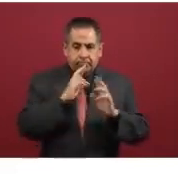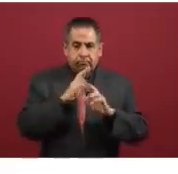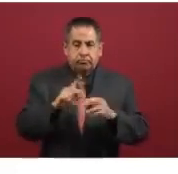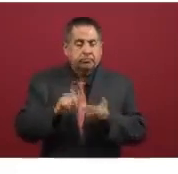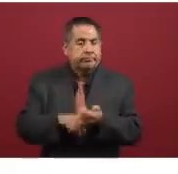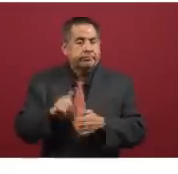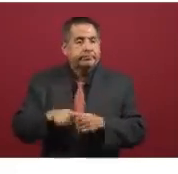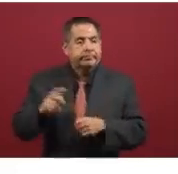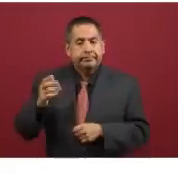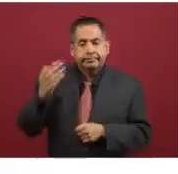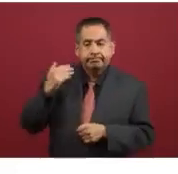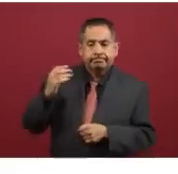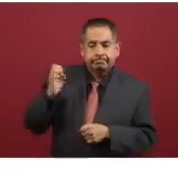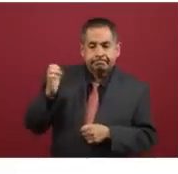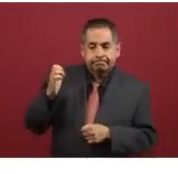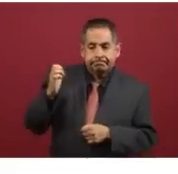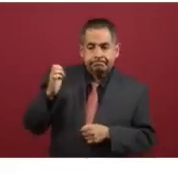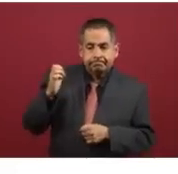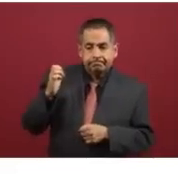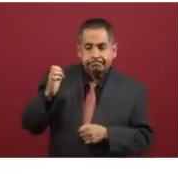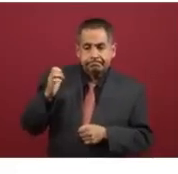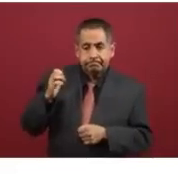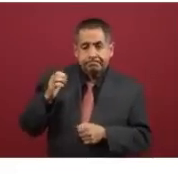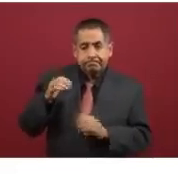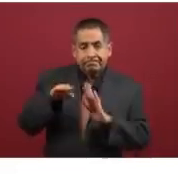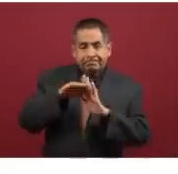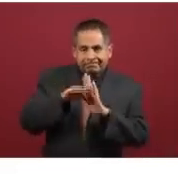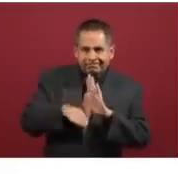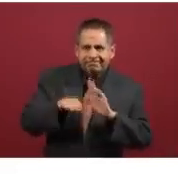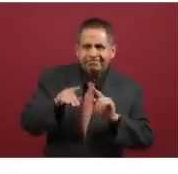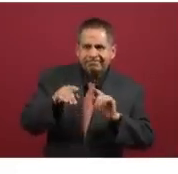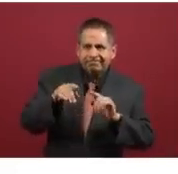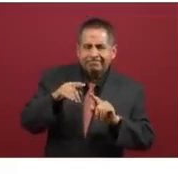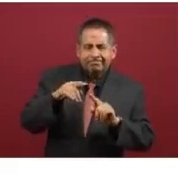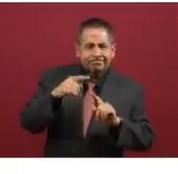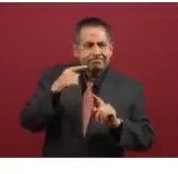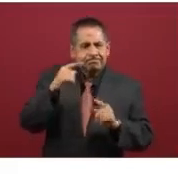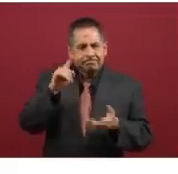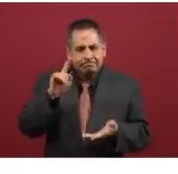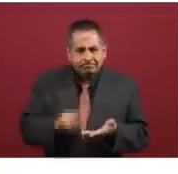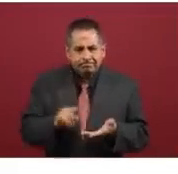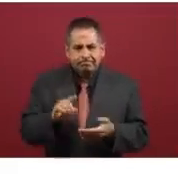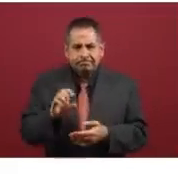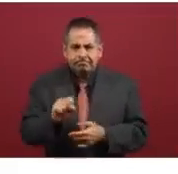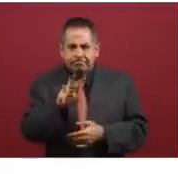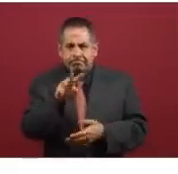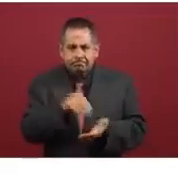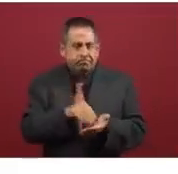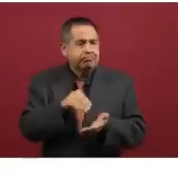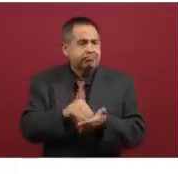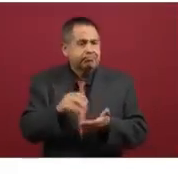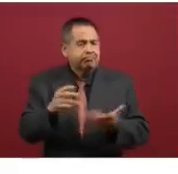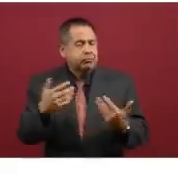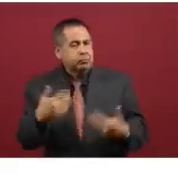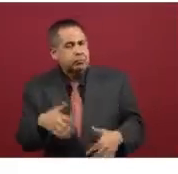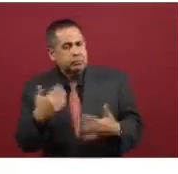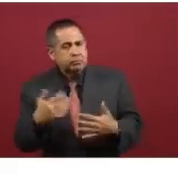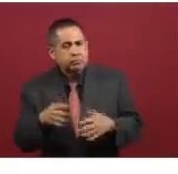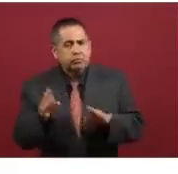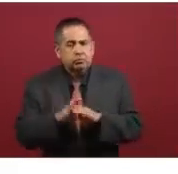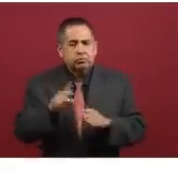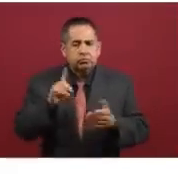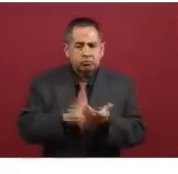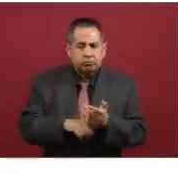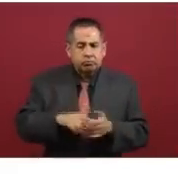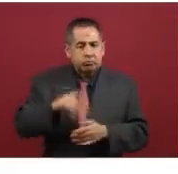enero, por menos 64 mil millones, obedece fundamentalmente al elevado